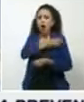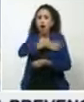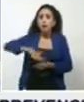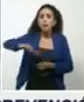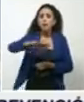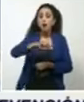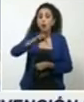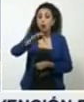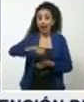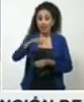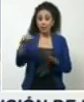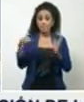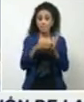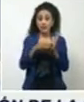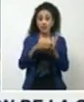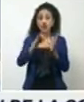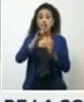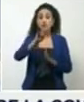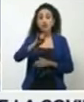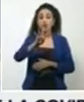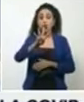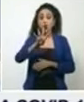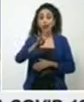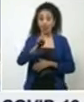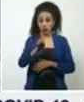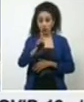estas 1.941 son